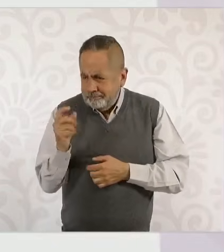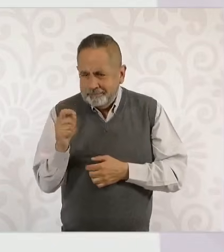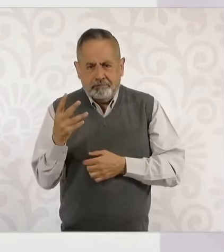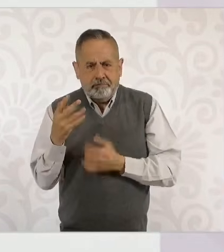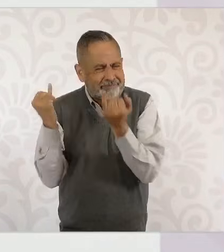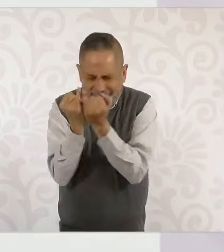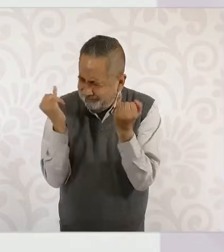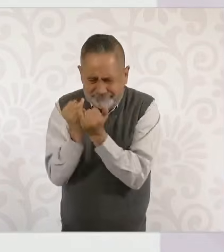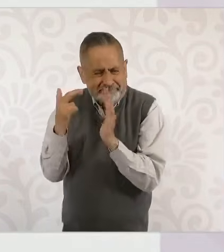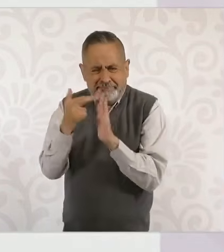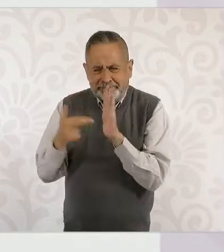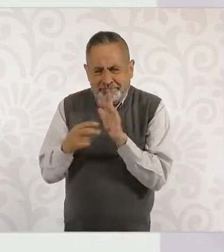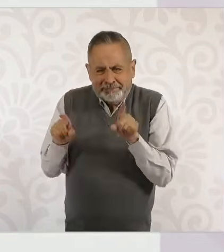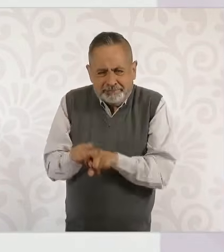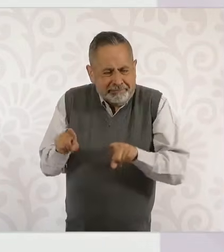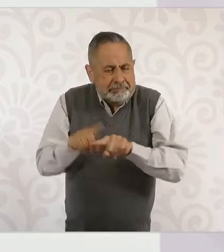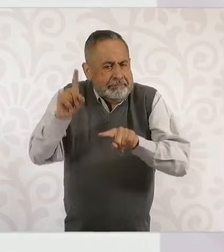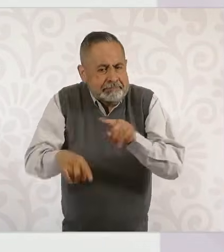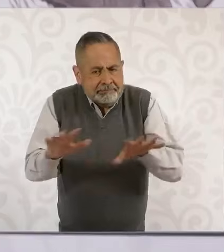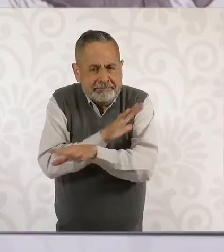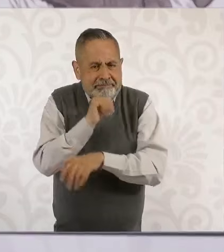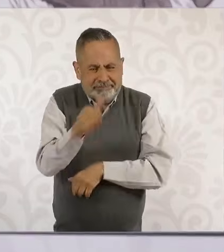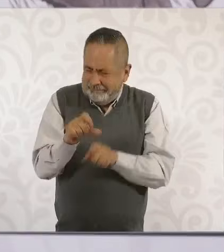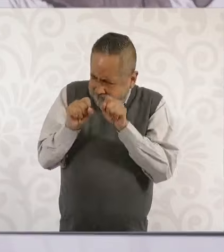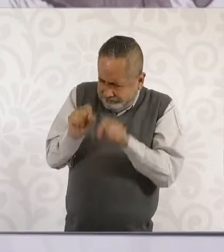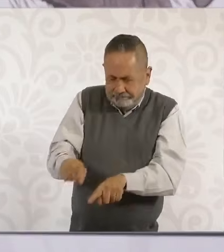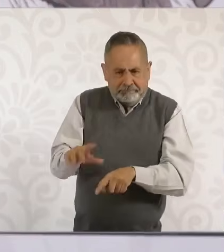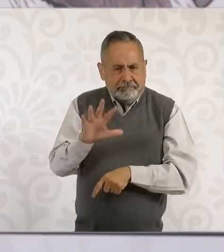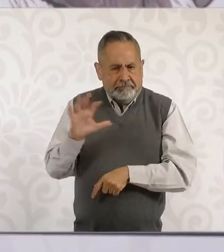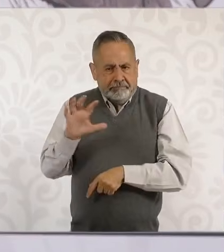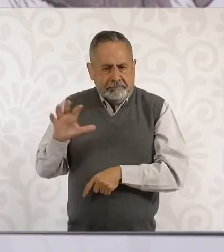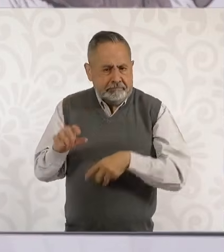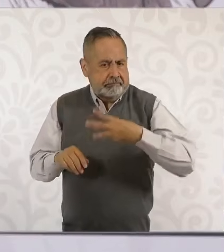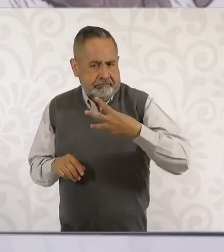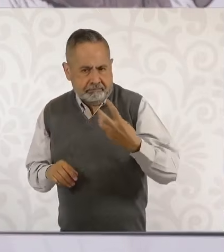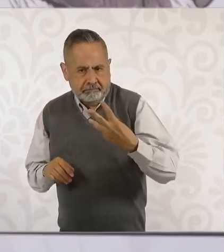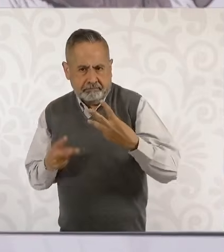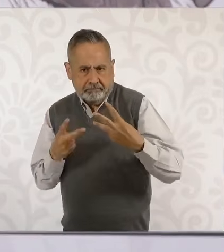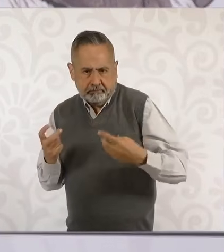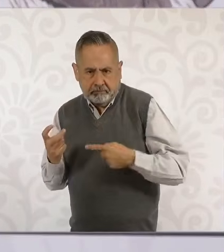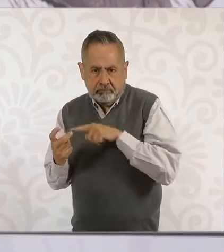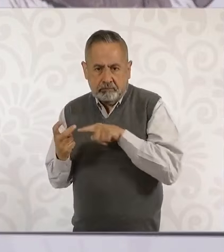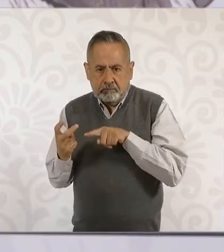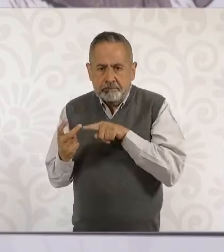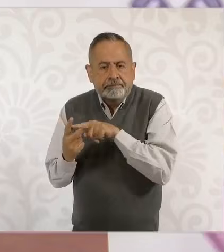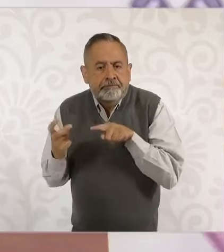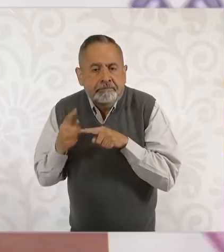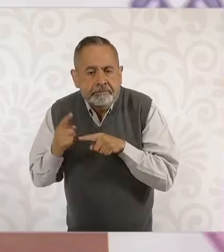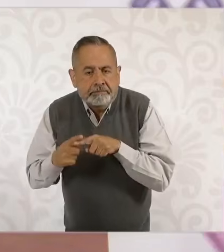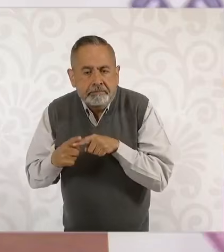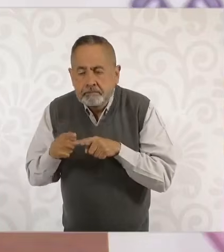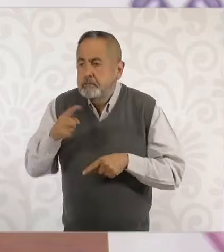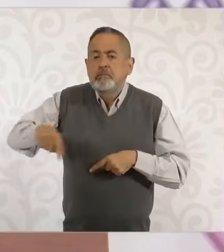2024. La misma proporción. Solamente que ahora, pues no es